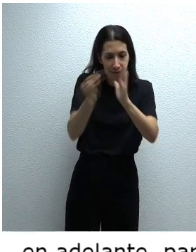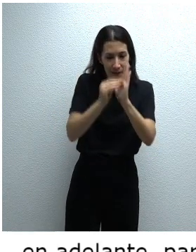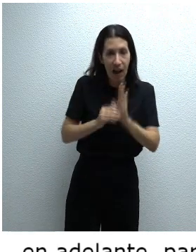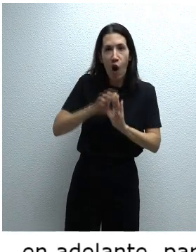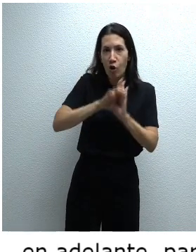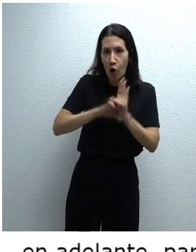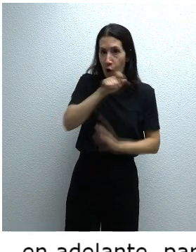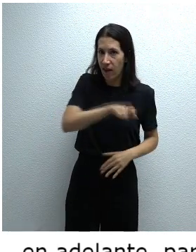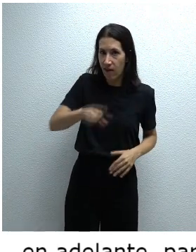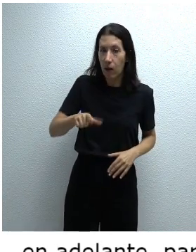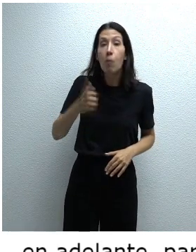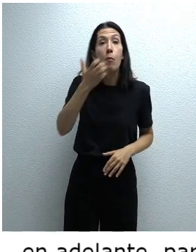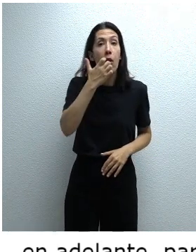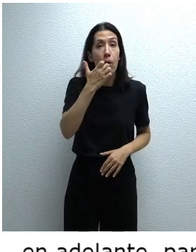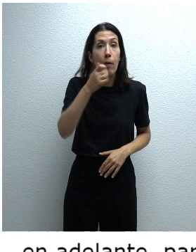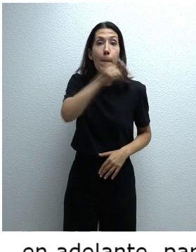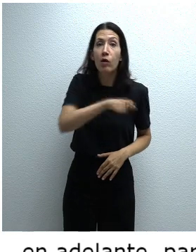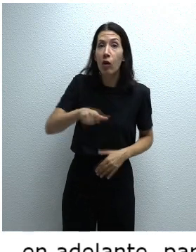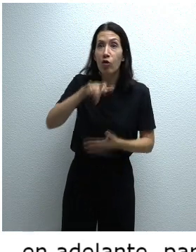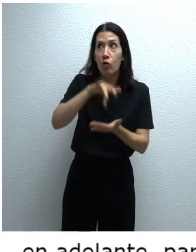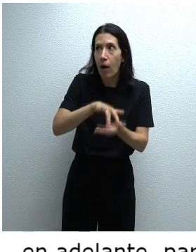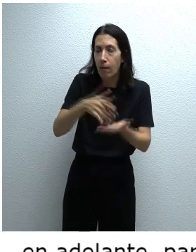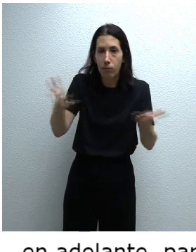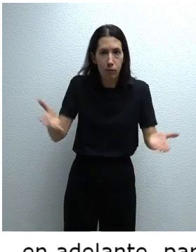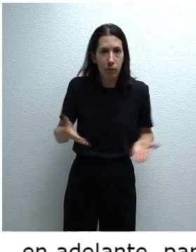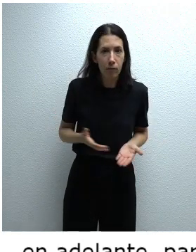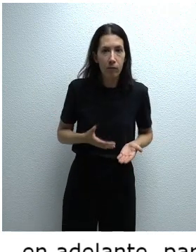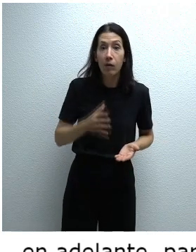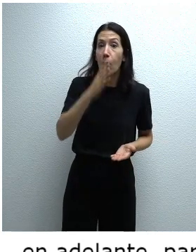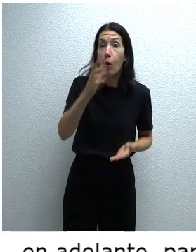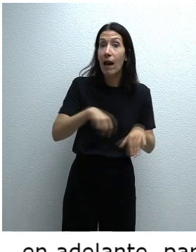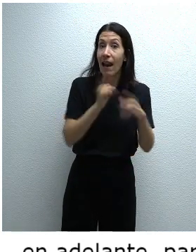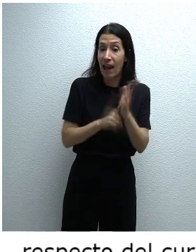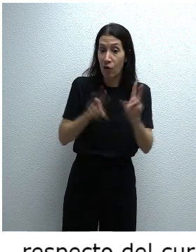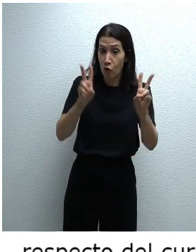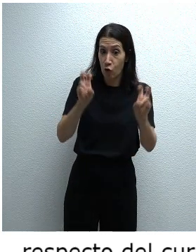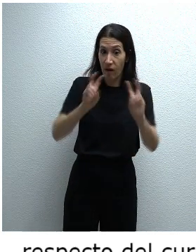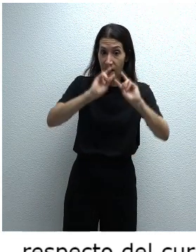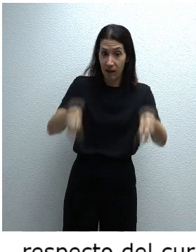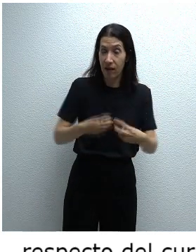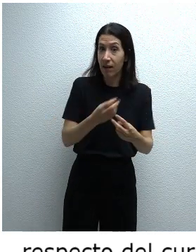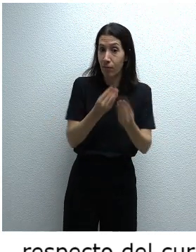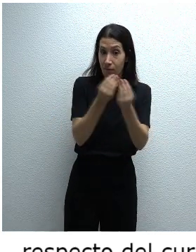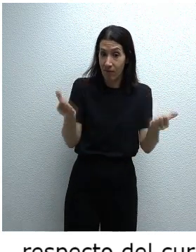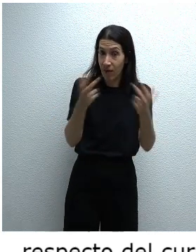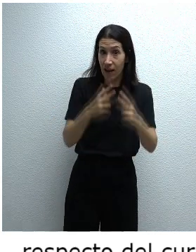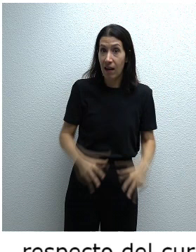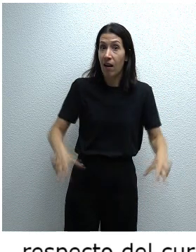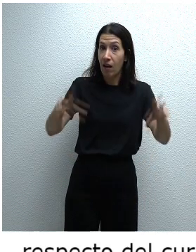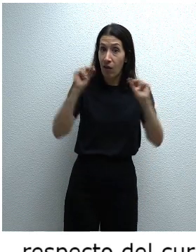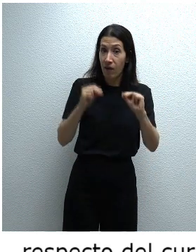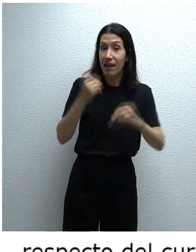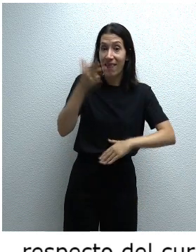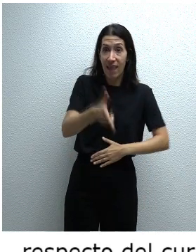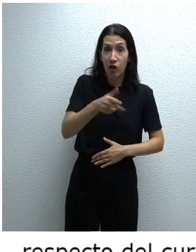Código. Así, por ejemplo, pues aquellas personas que, puesto que la ley nueva elimina la posibilidad de restringir